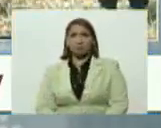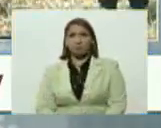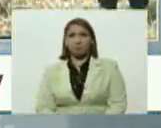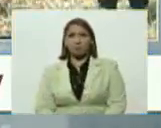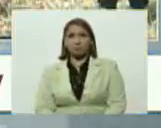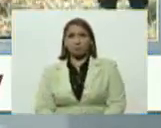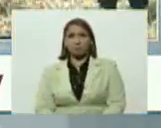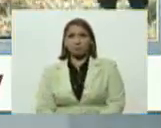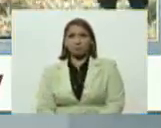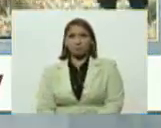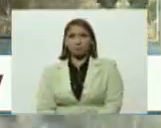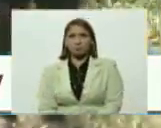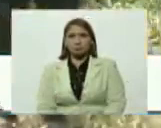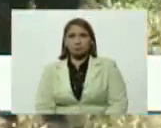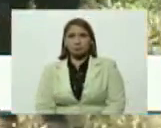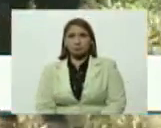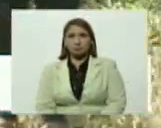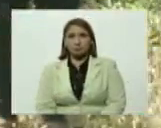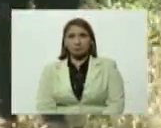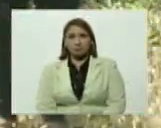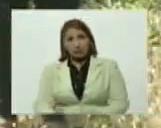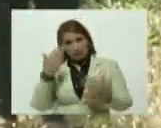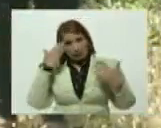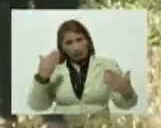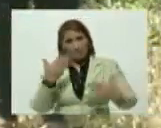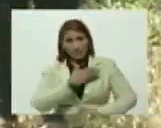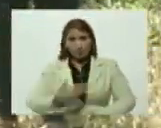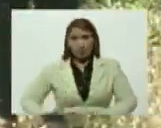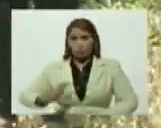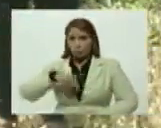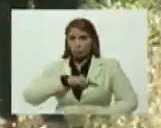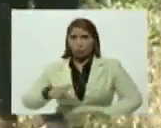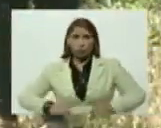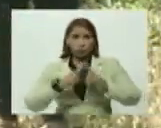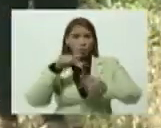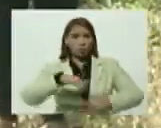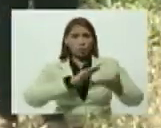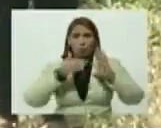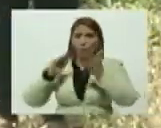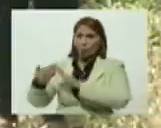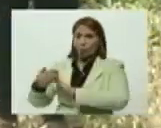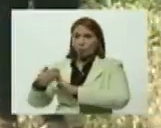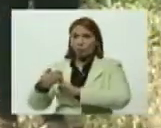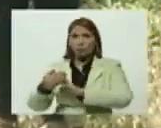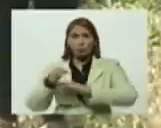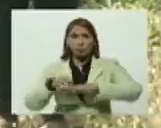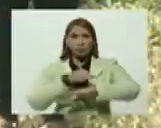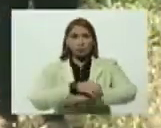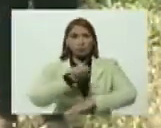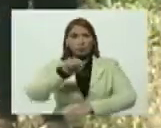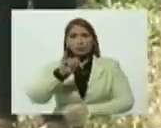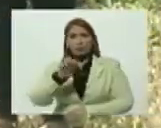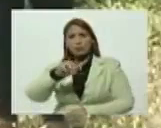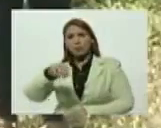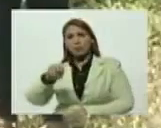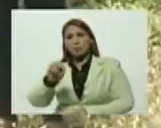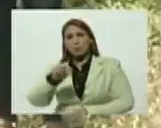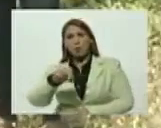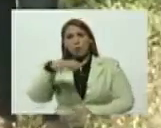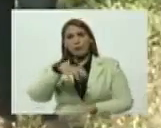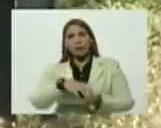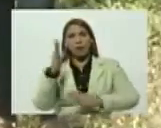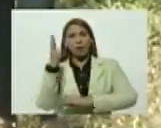Saludos, presidente. Nos encontramos en la comuna socialista El Maizal, municipio Simón Planas de nuestro estado Lara. Me